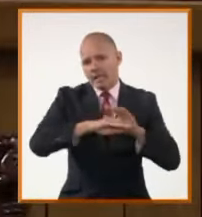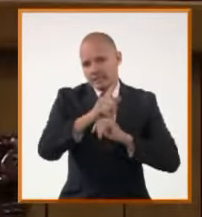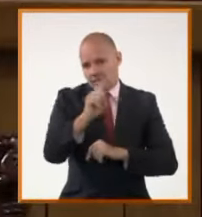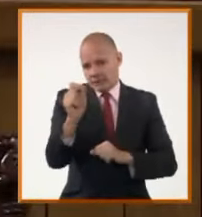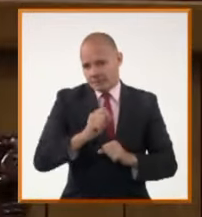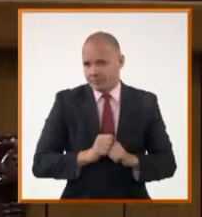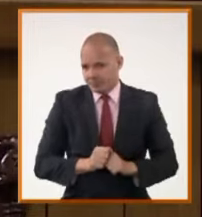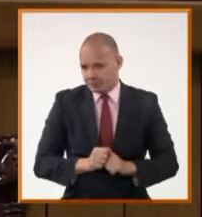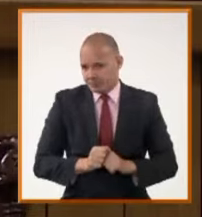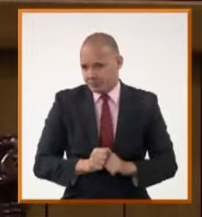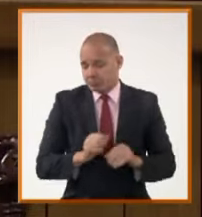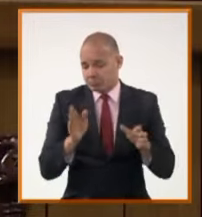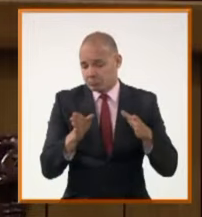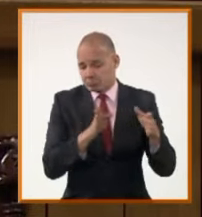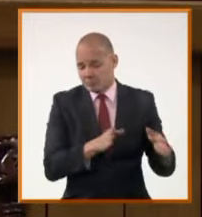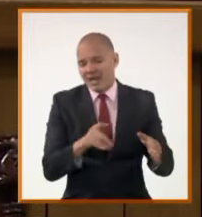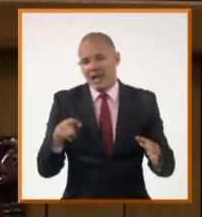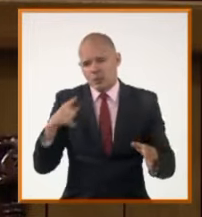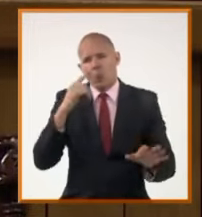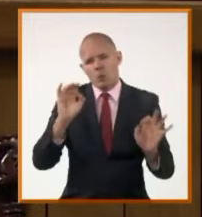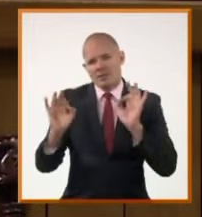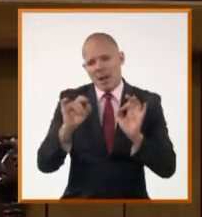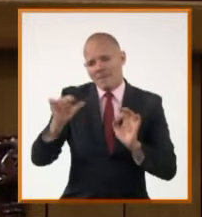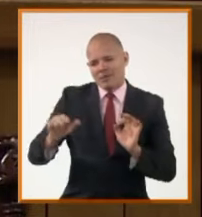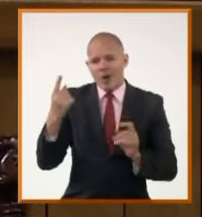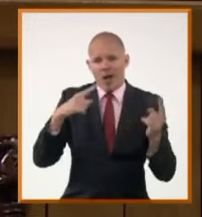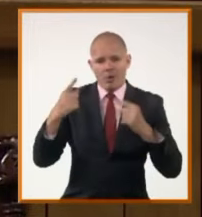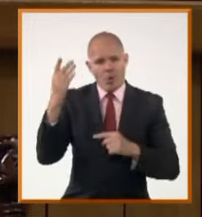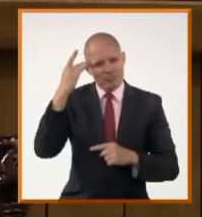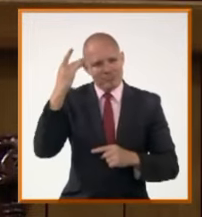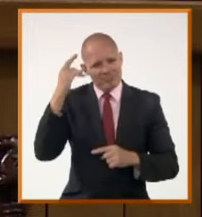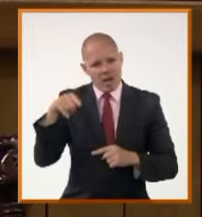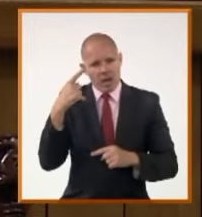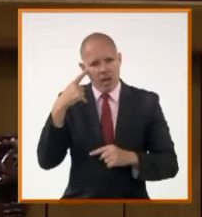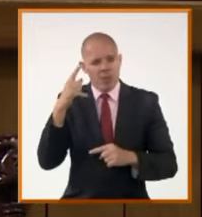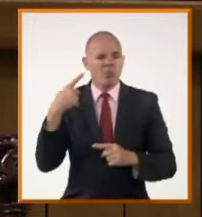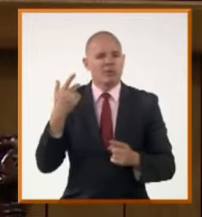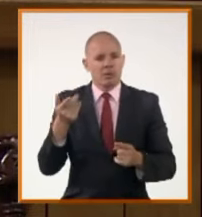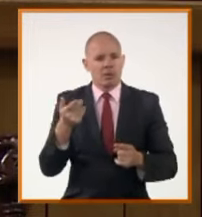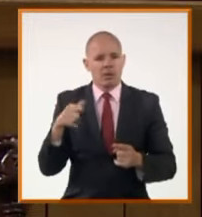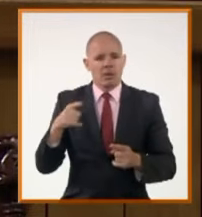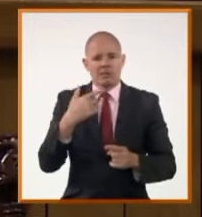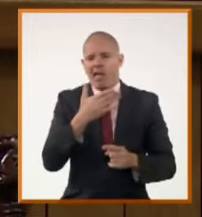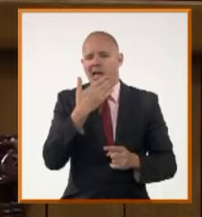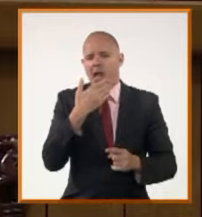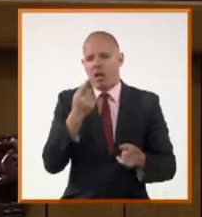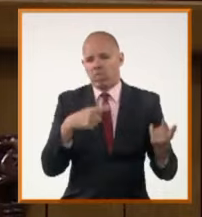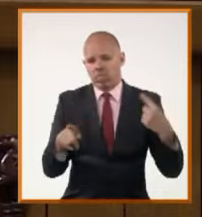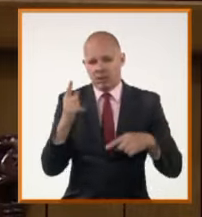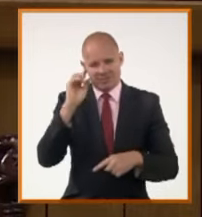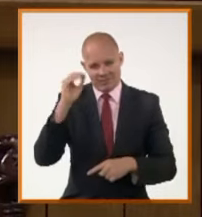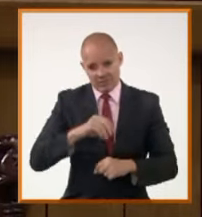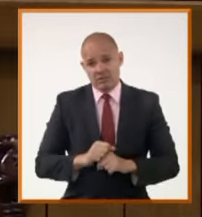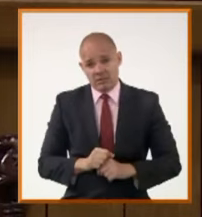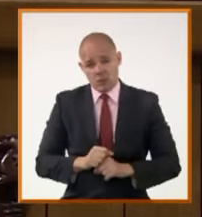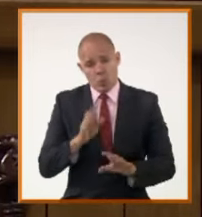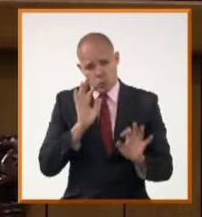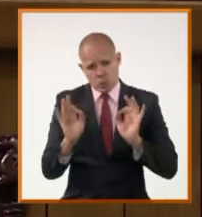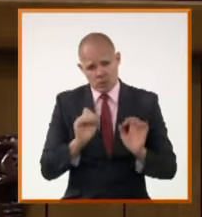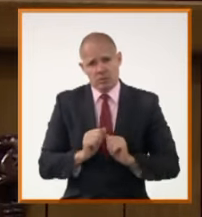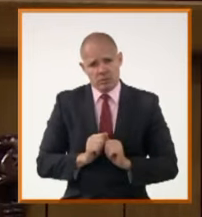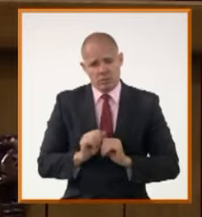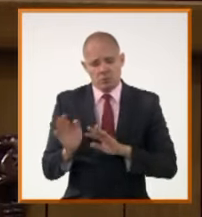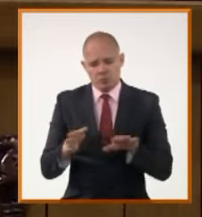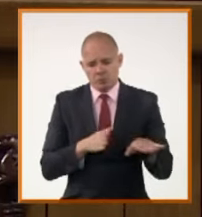actualizarlo, para evitar inventos, evitar violaciones de lo que está establecido. Y tenemos que fortalecer la gestión del